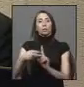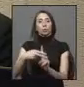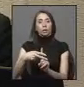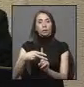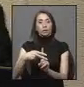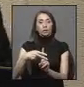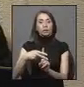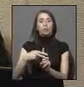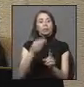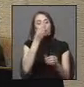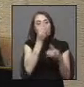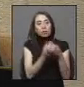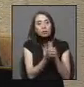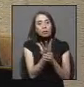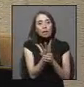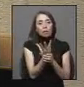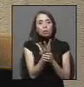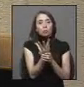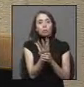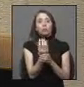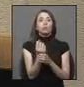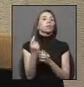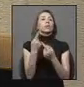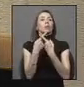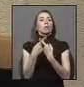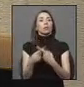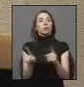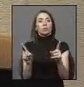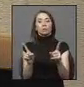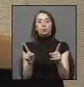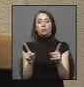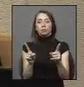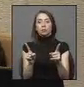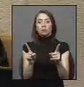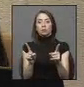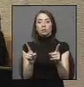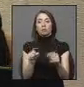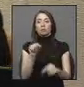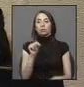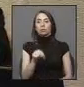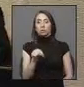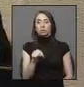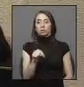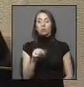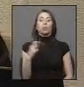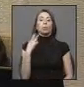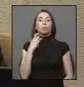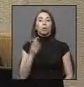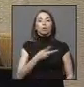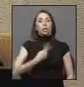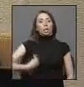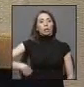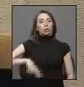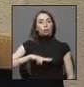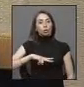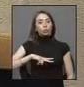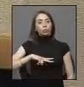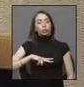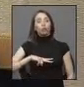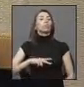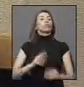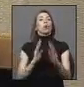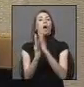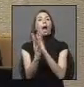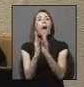Partido Radical son completamente distintas a las condiciones de hoy. Porque nosotros salimos a la calle